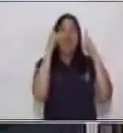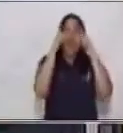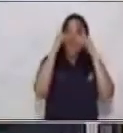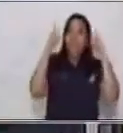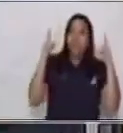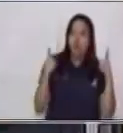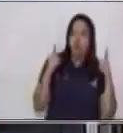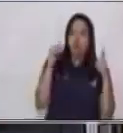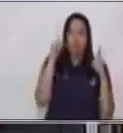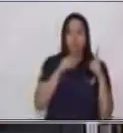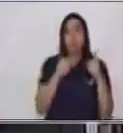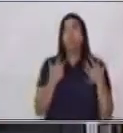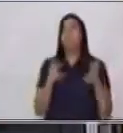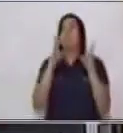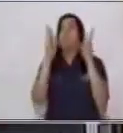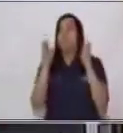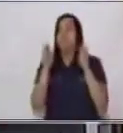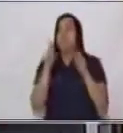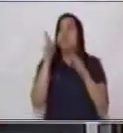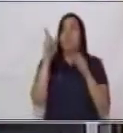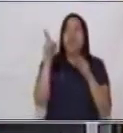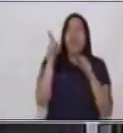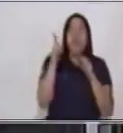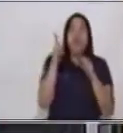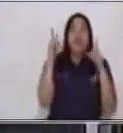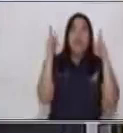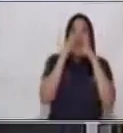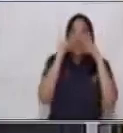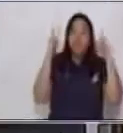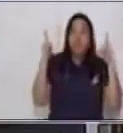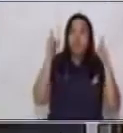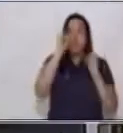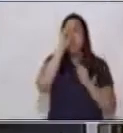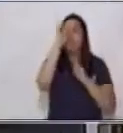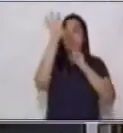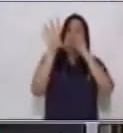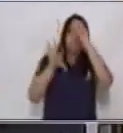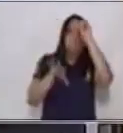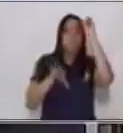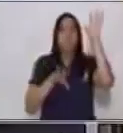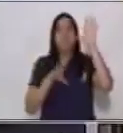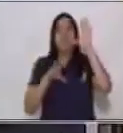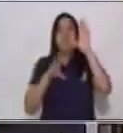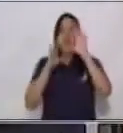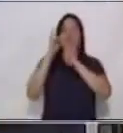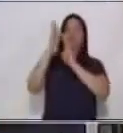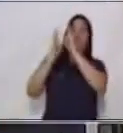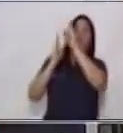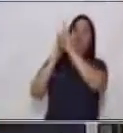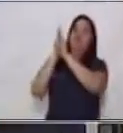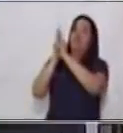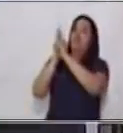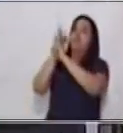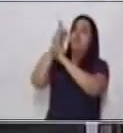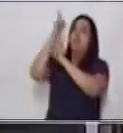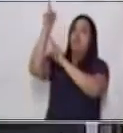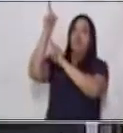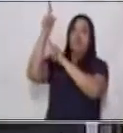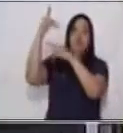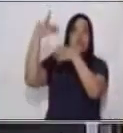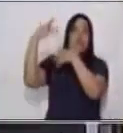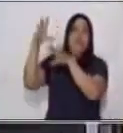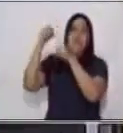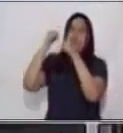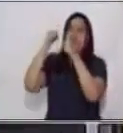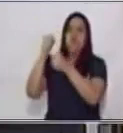Láctea, lo tomamos de este primer párrafo. Luego su gravedad es tal que hace que los demás planetas